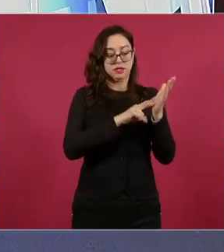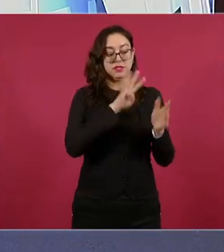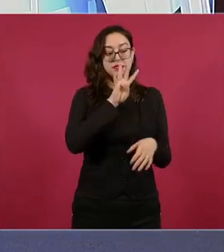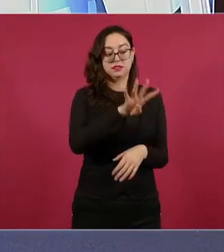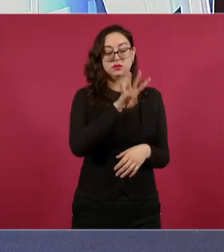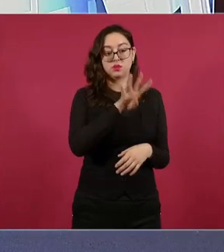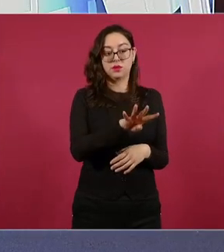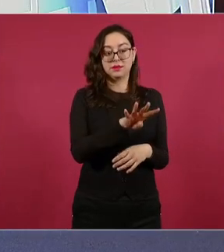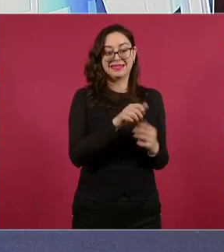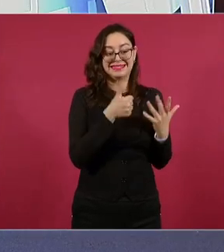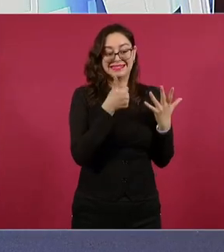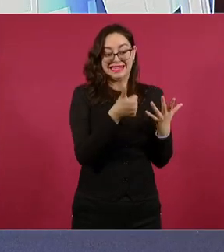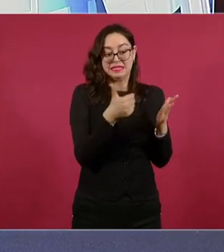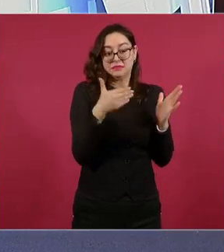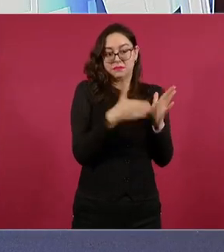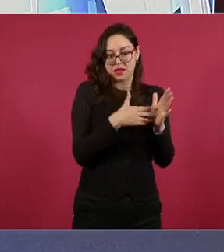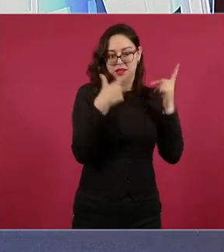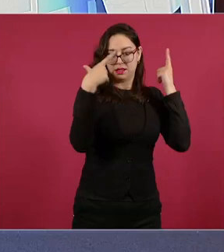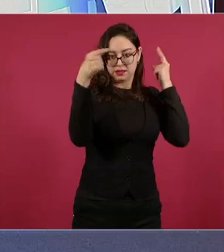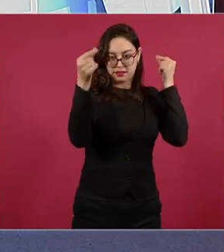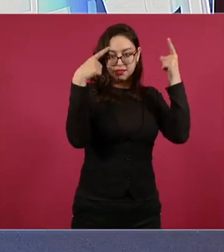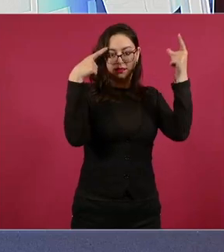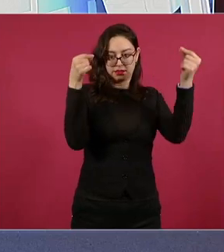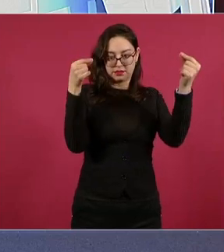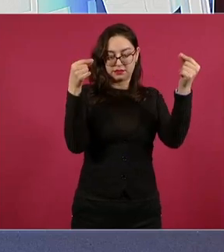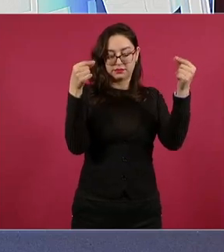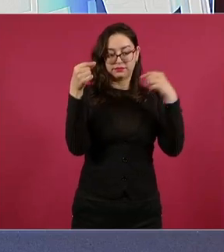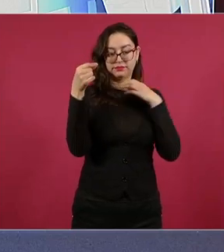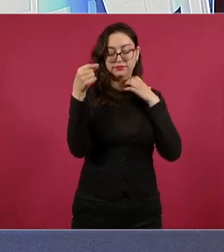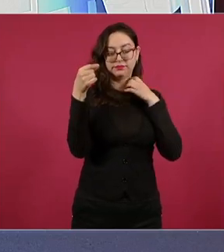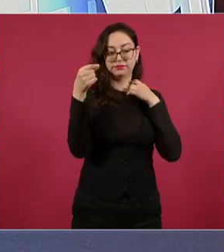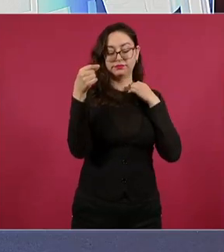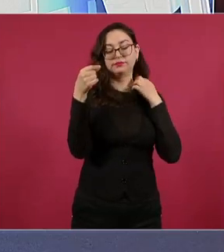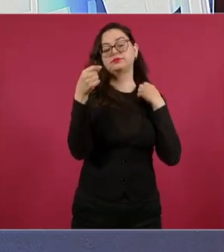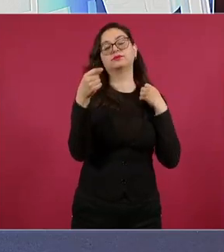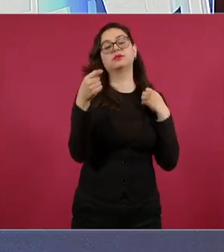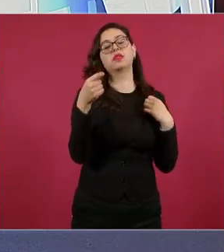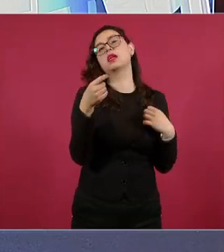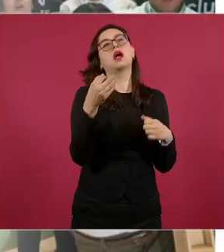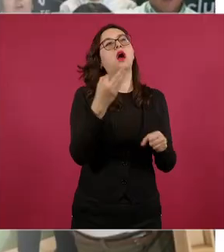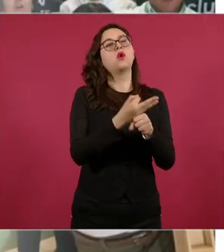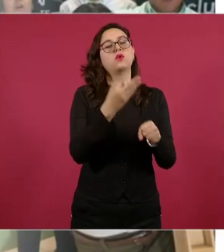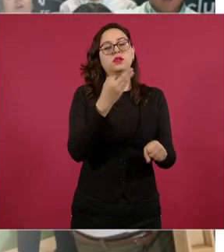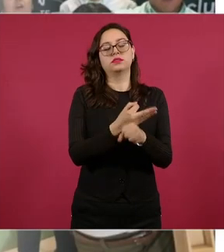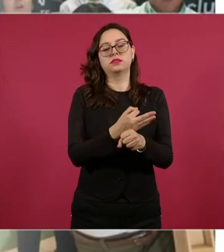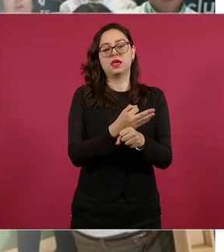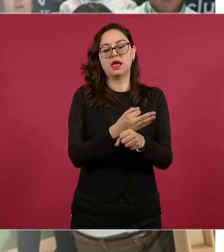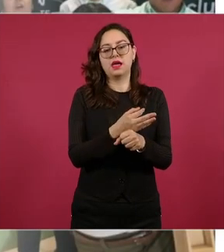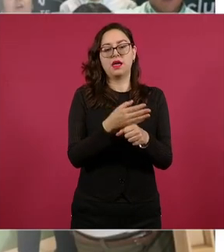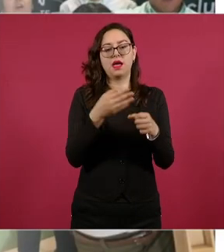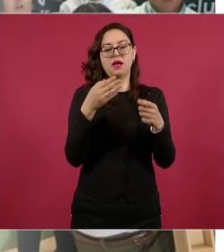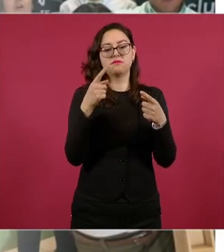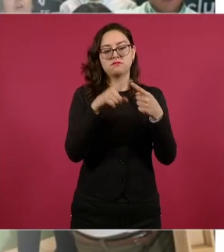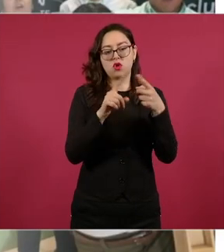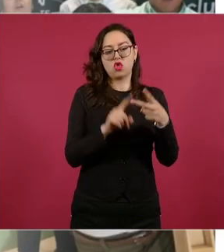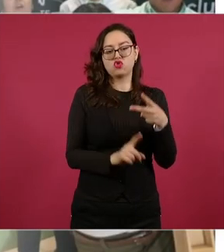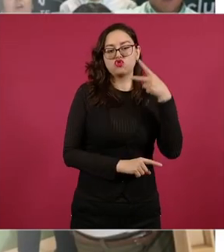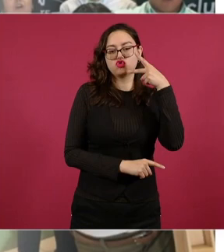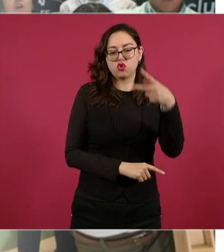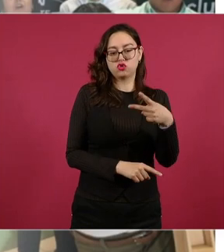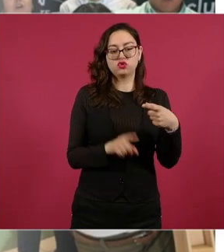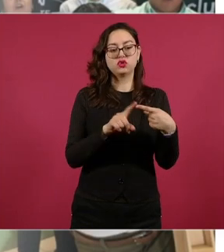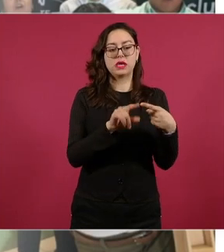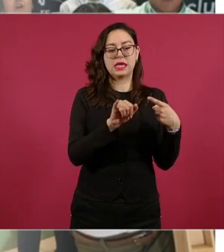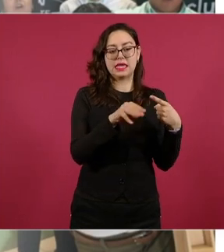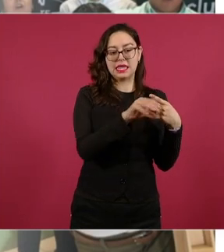Aquí sólo estamos considerando al IMSS y al IMSS-Bienestar, es decir, el IMSS y las personas que hicieron su